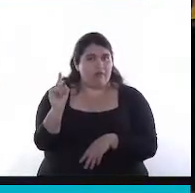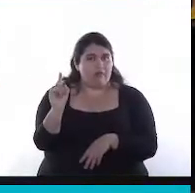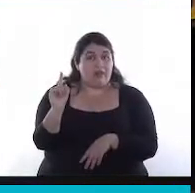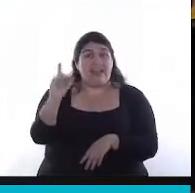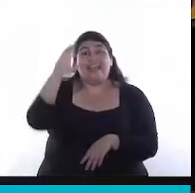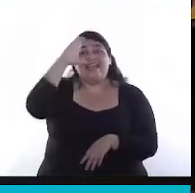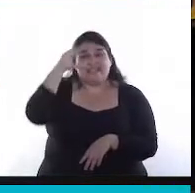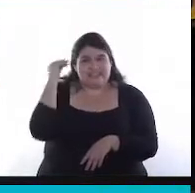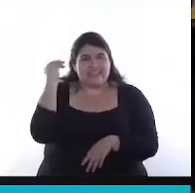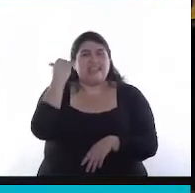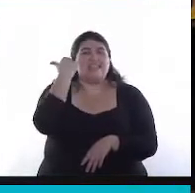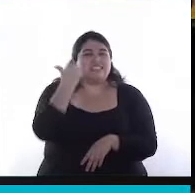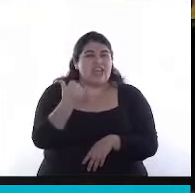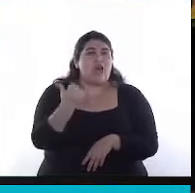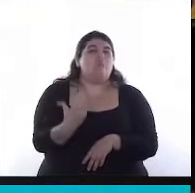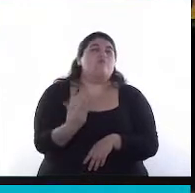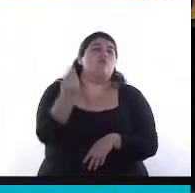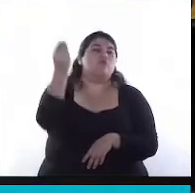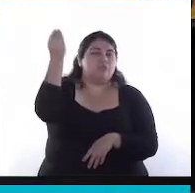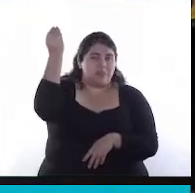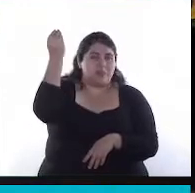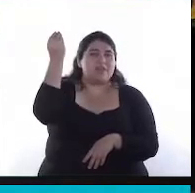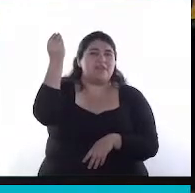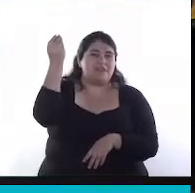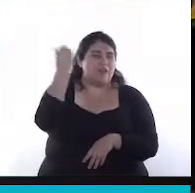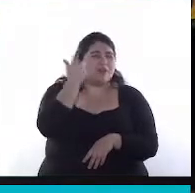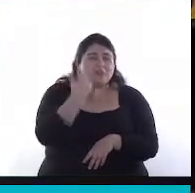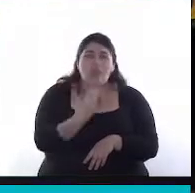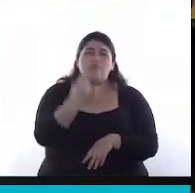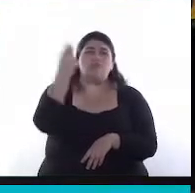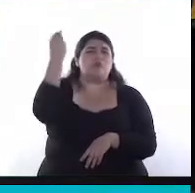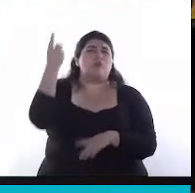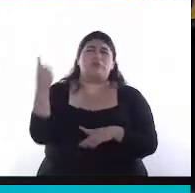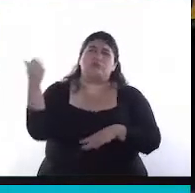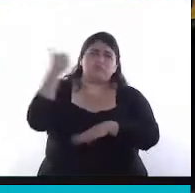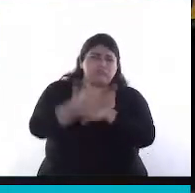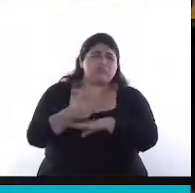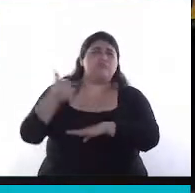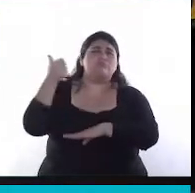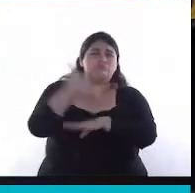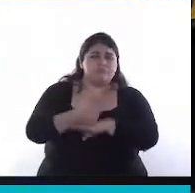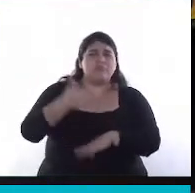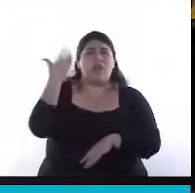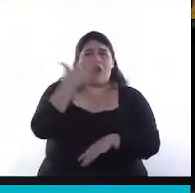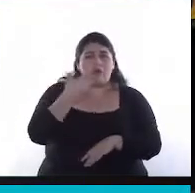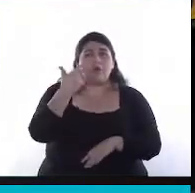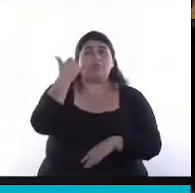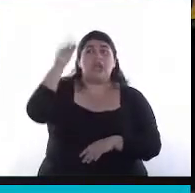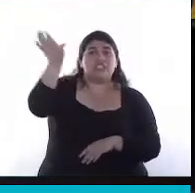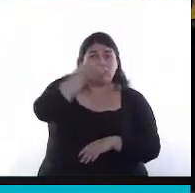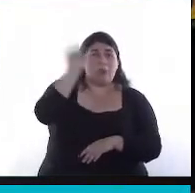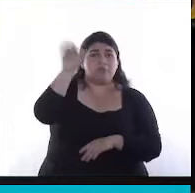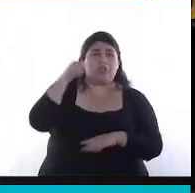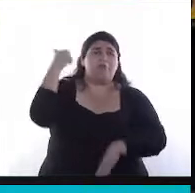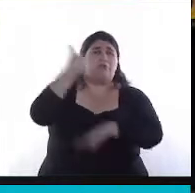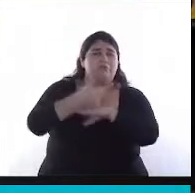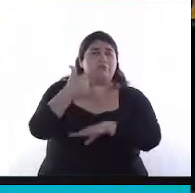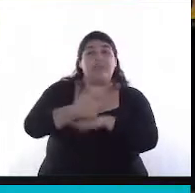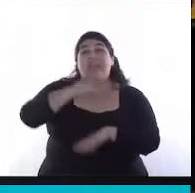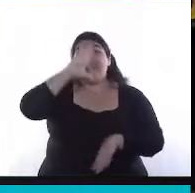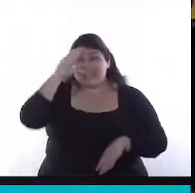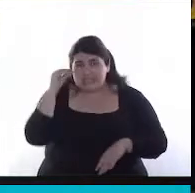a todas las indagatorias que se le han citado christina se ha